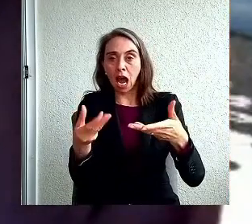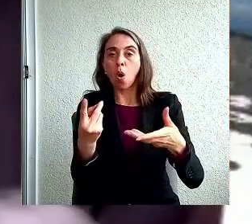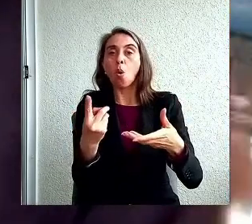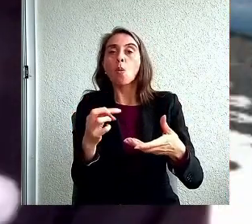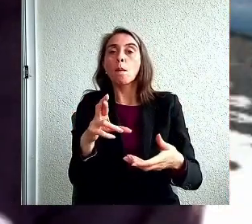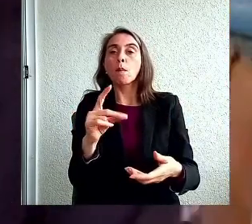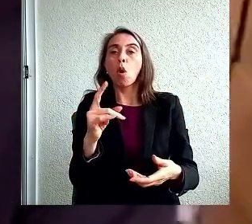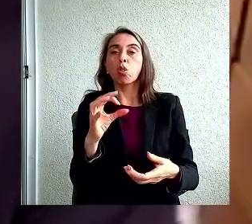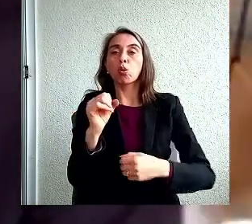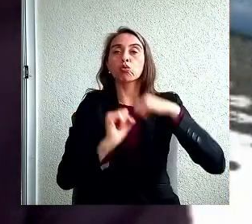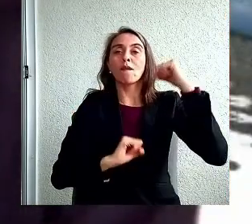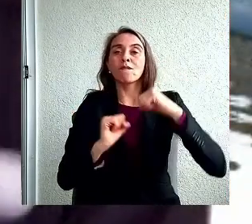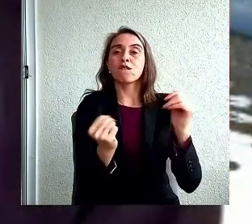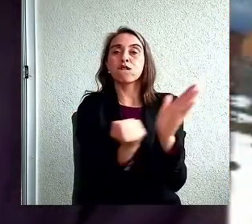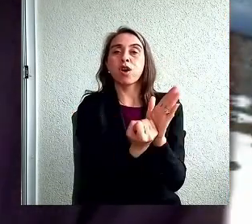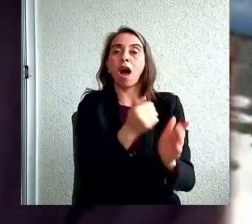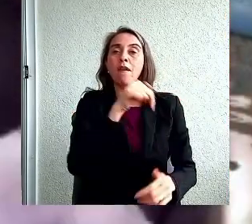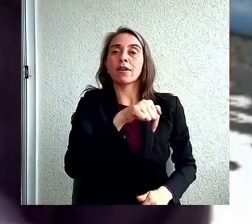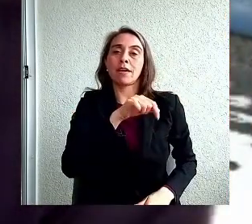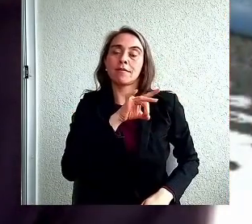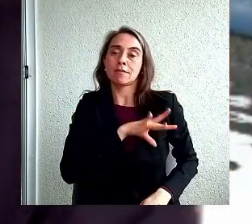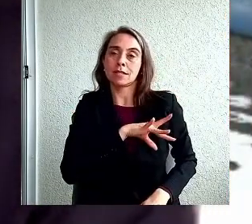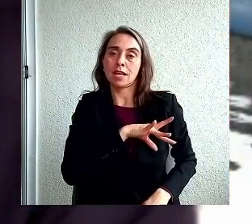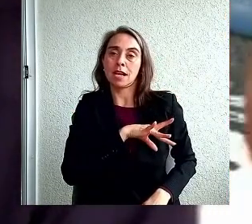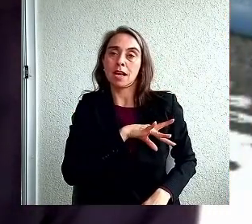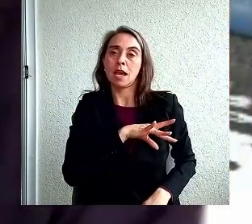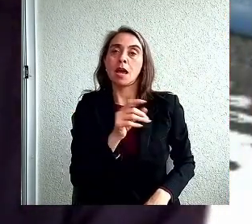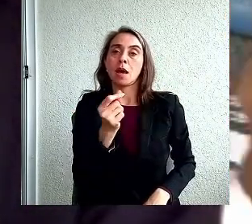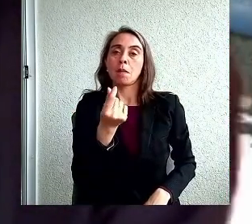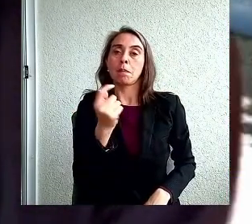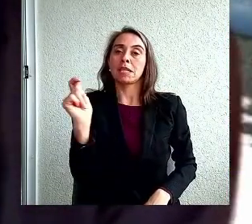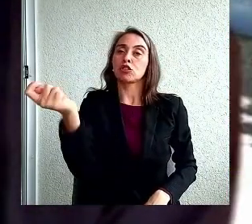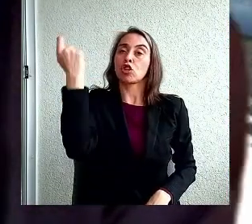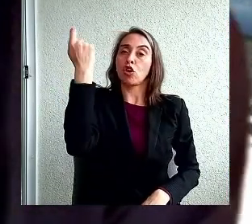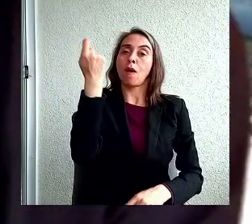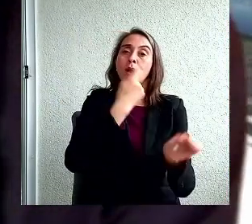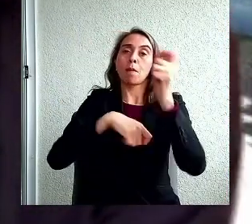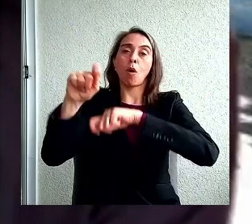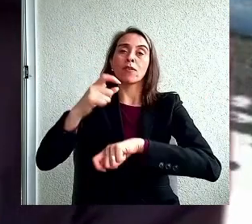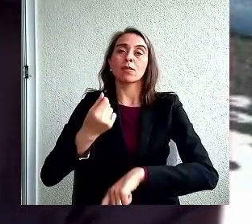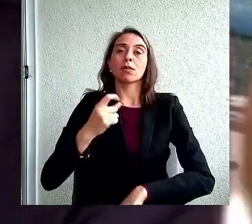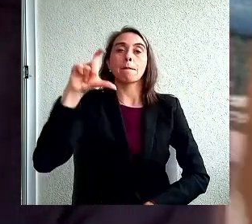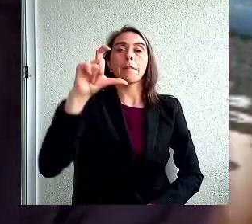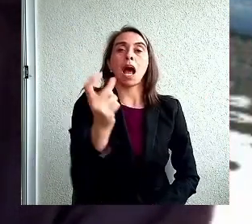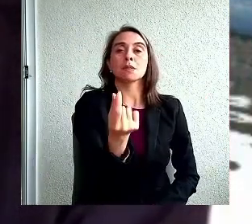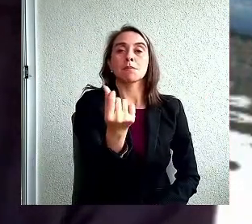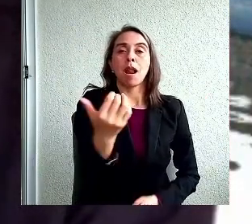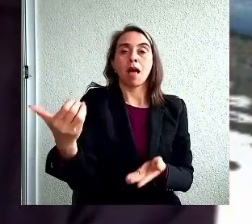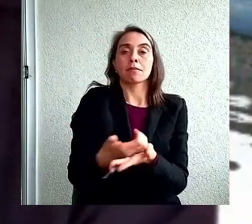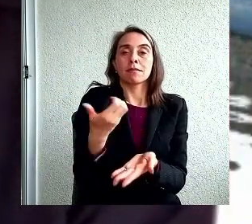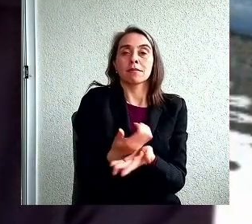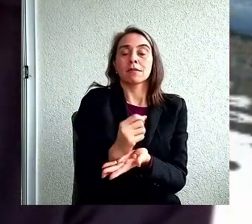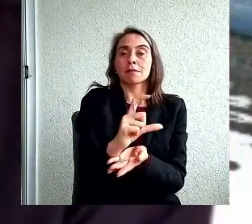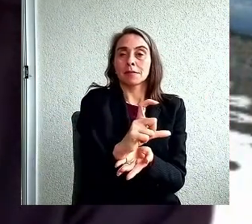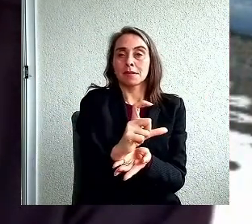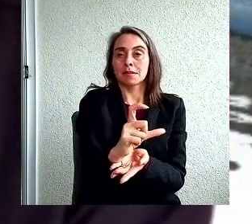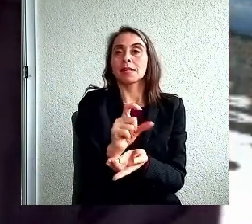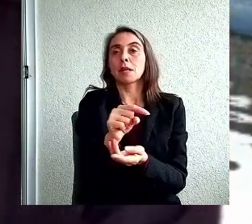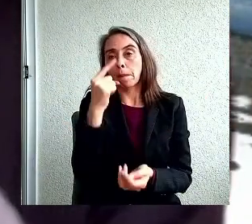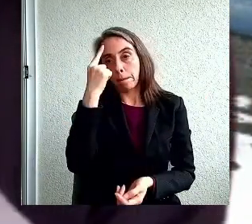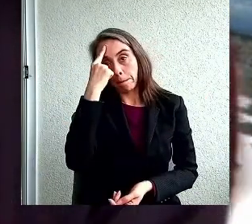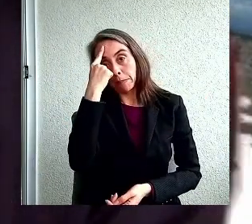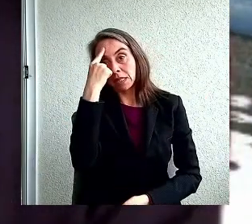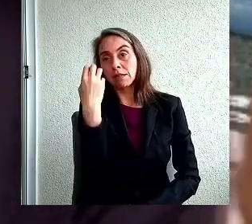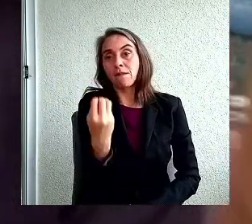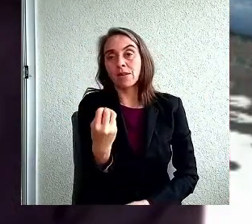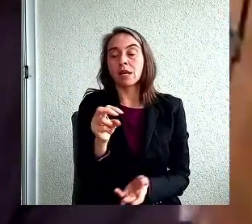un mayor precio, por decirlo. Entonces creo que ahí hay que pensarlo bien, porque en realidad no sé si